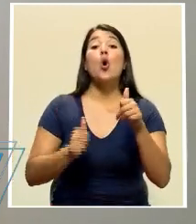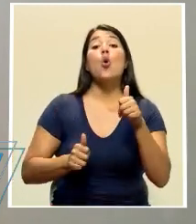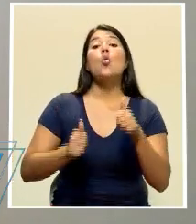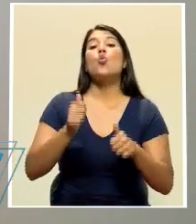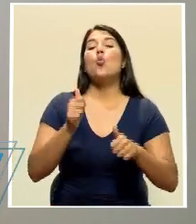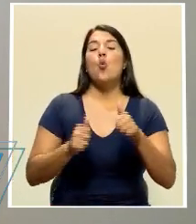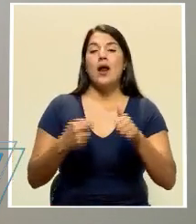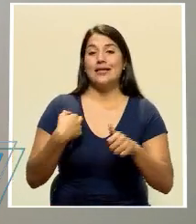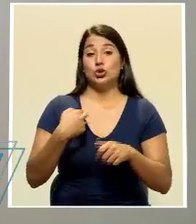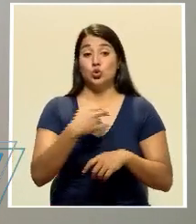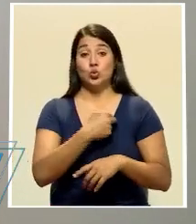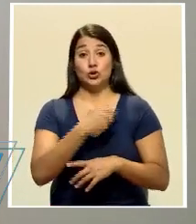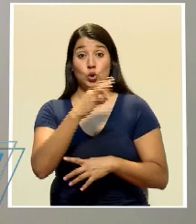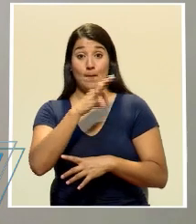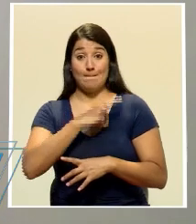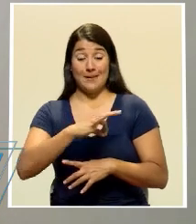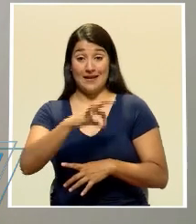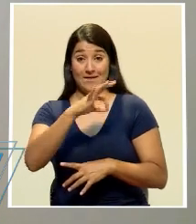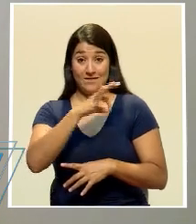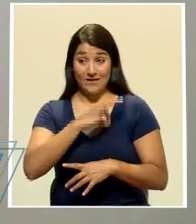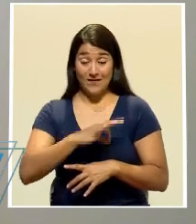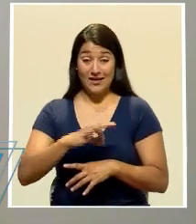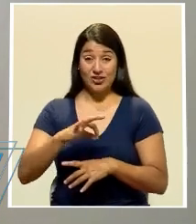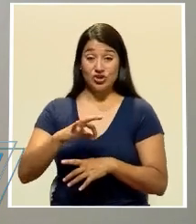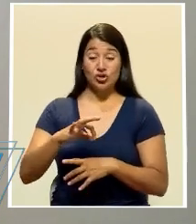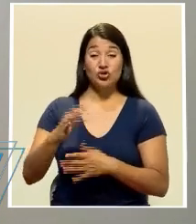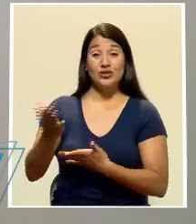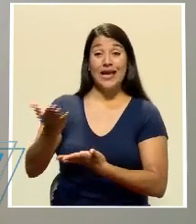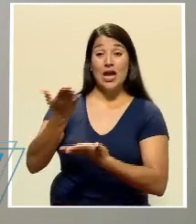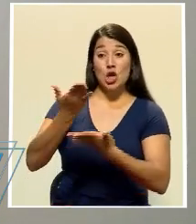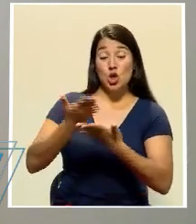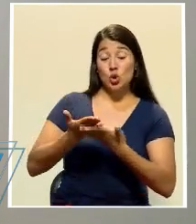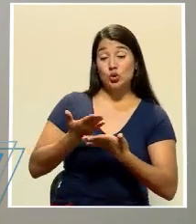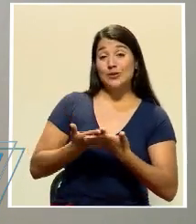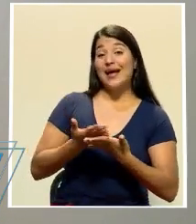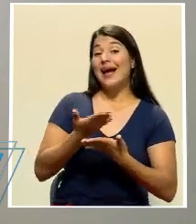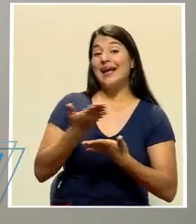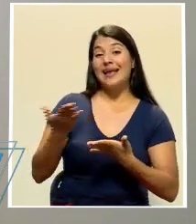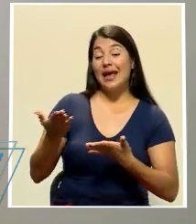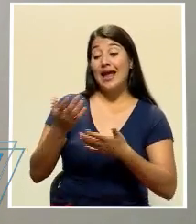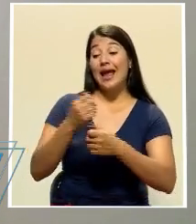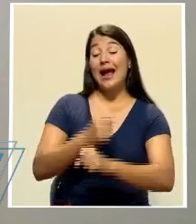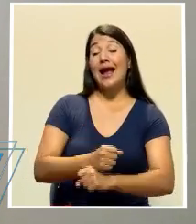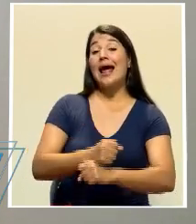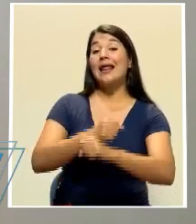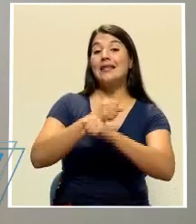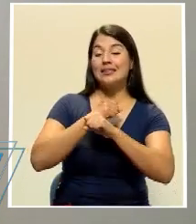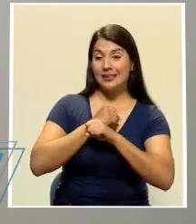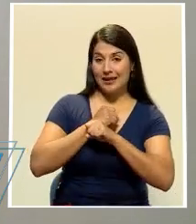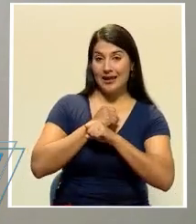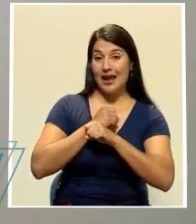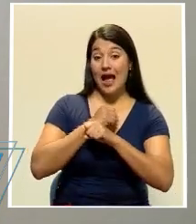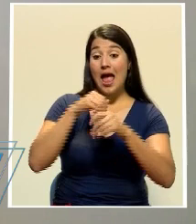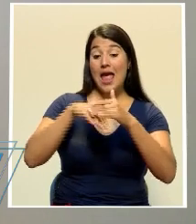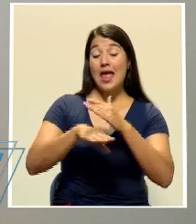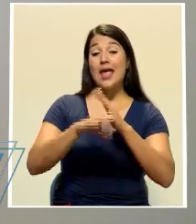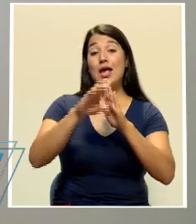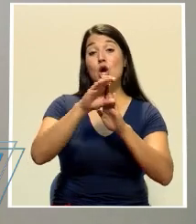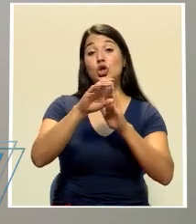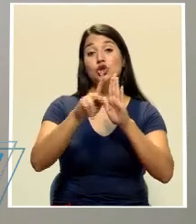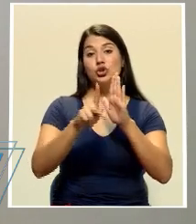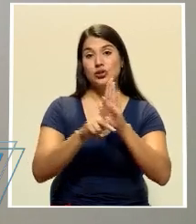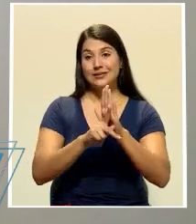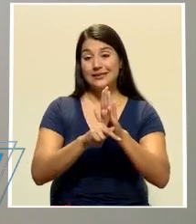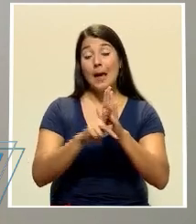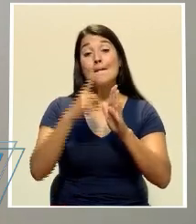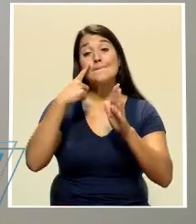los privilegios que nos otorga la garantía o las garantías constitucionales del